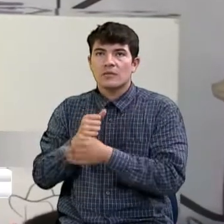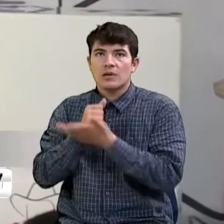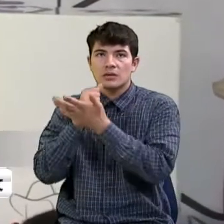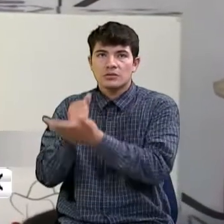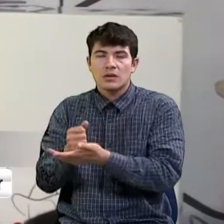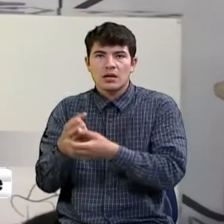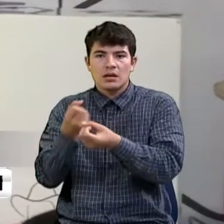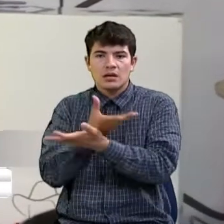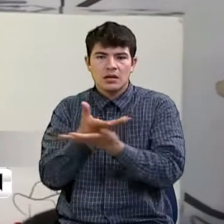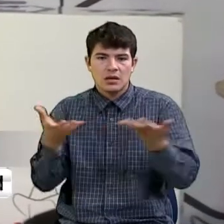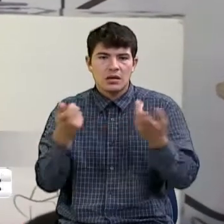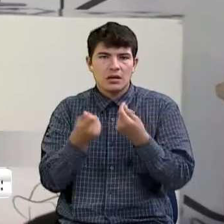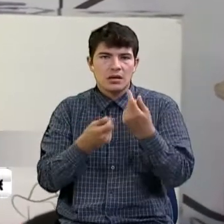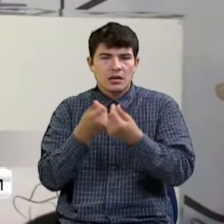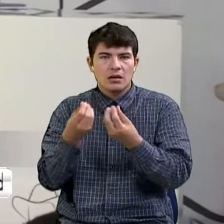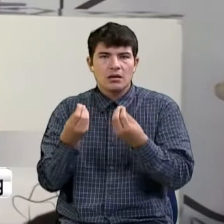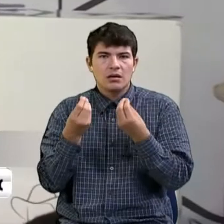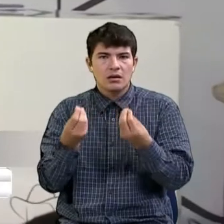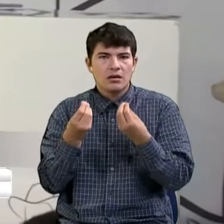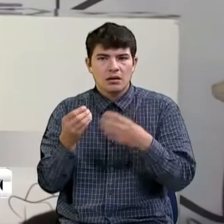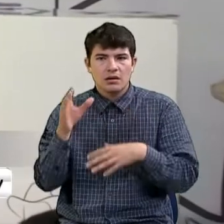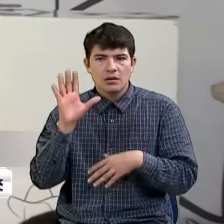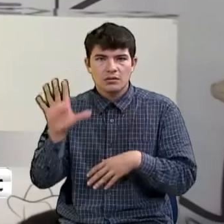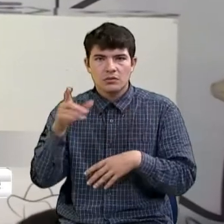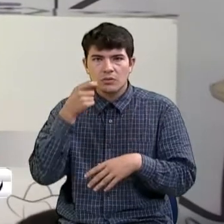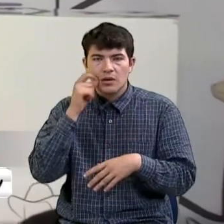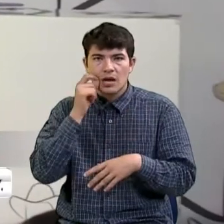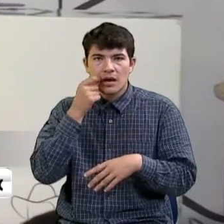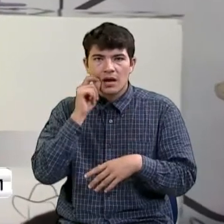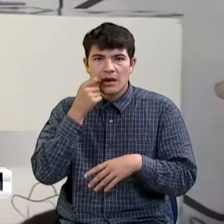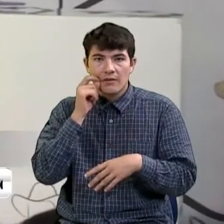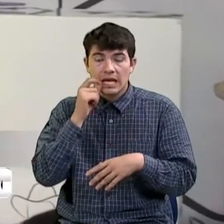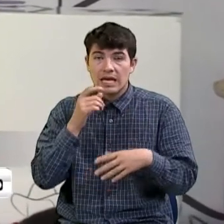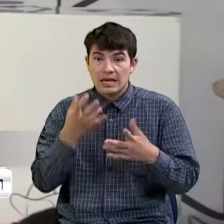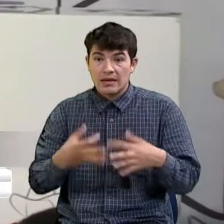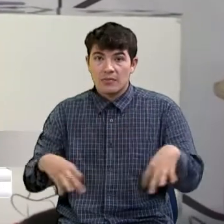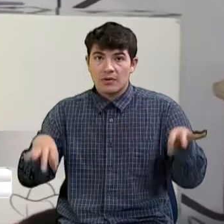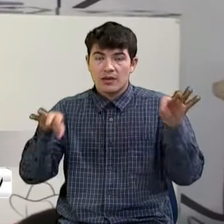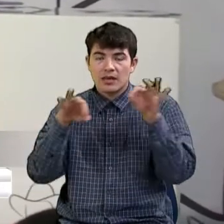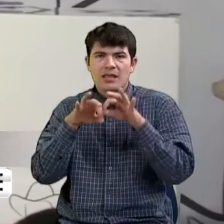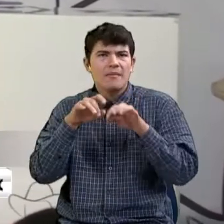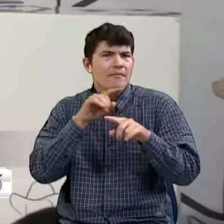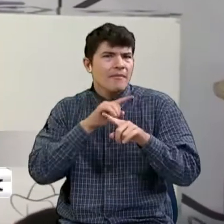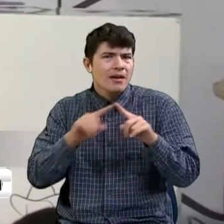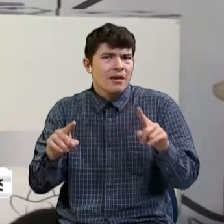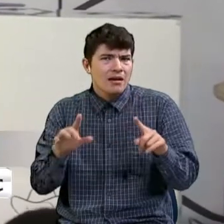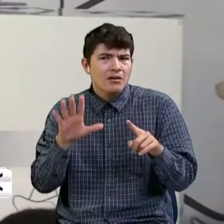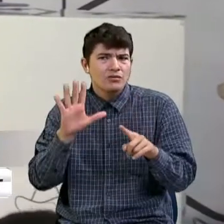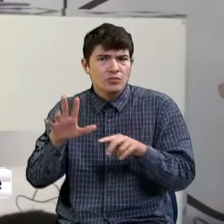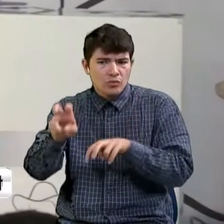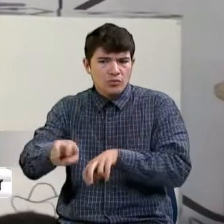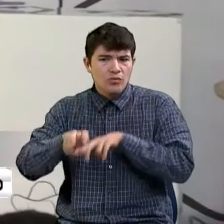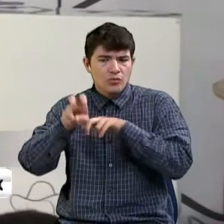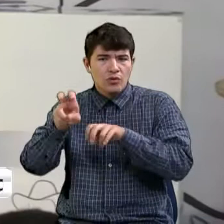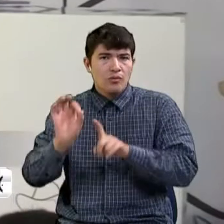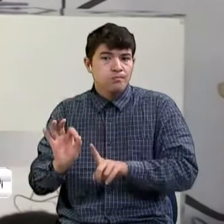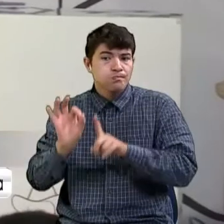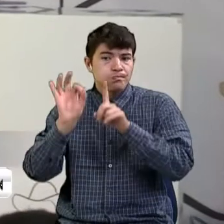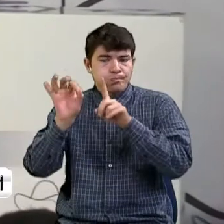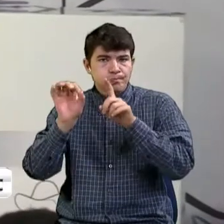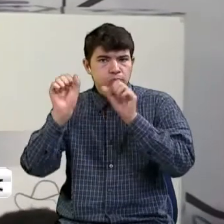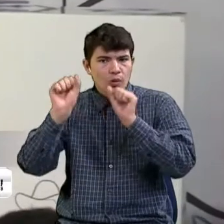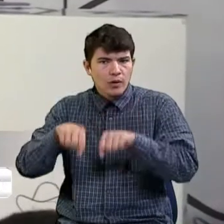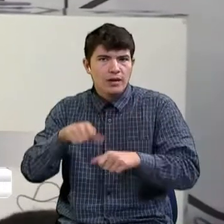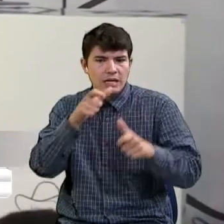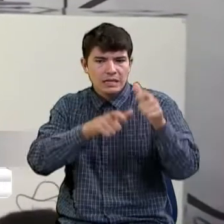economía para que el café sea un anclaje pero tengan cultivos de soporte para